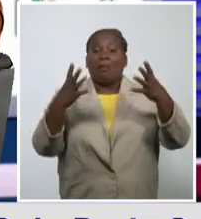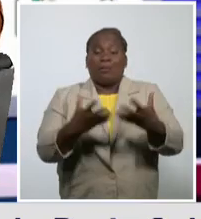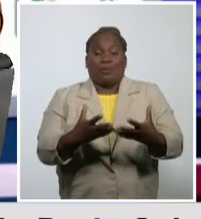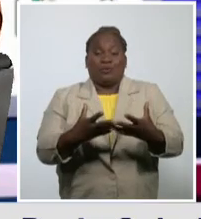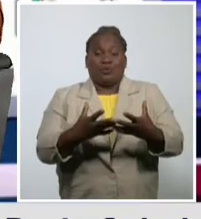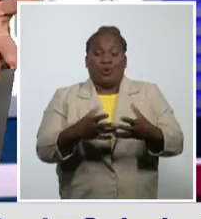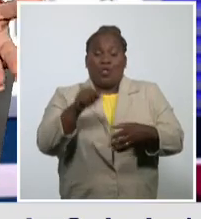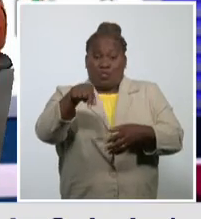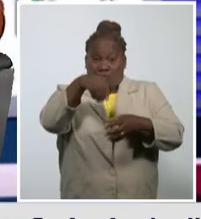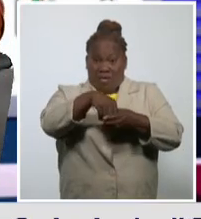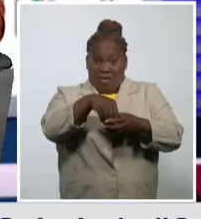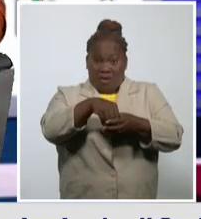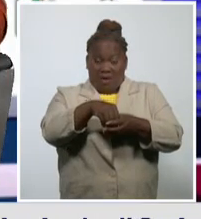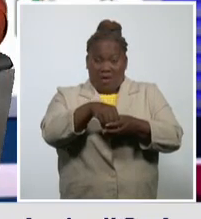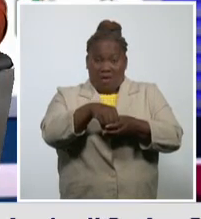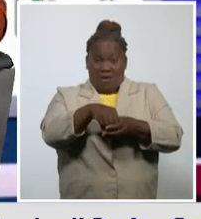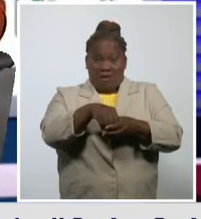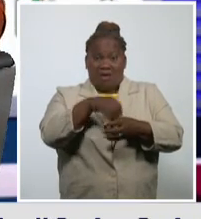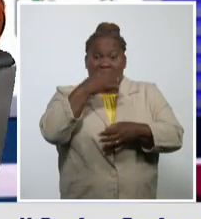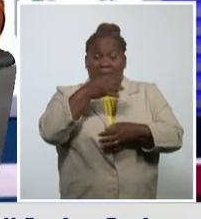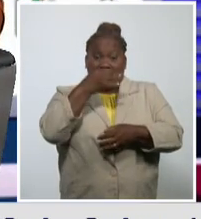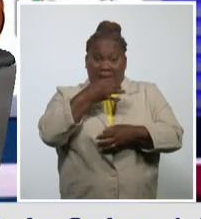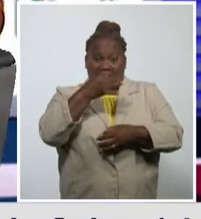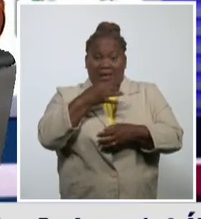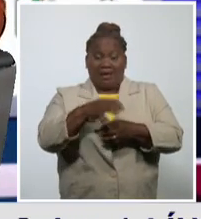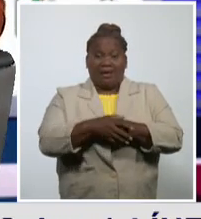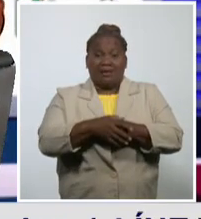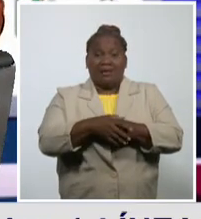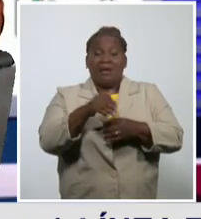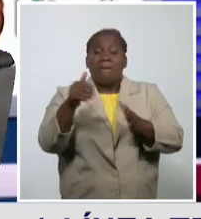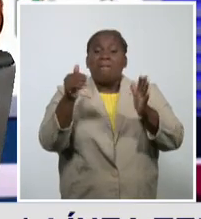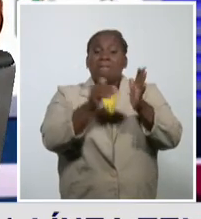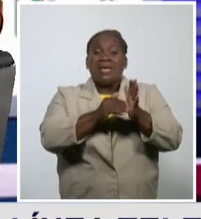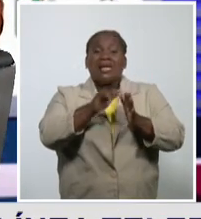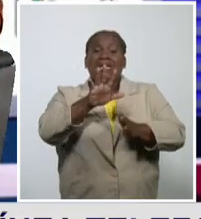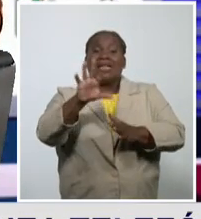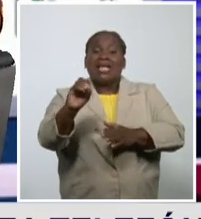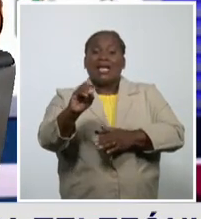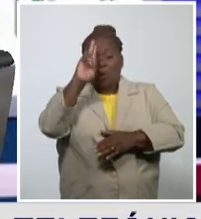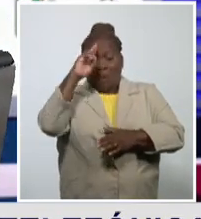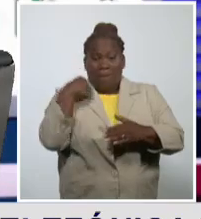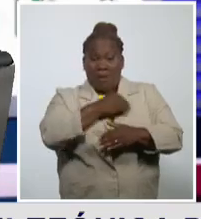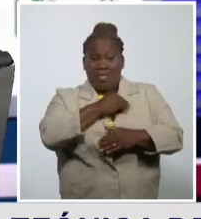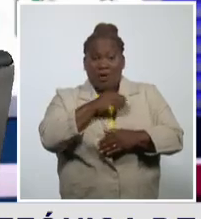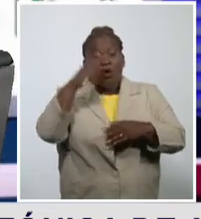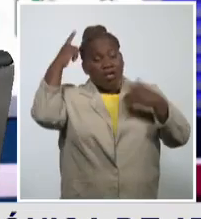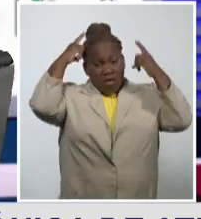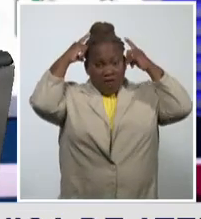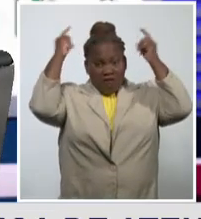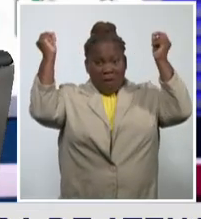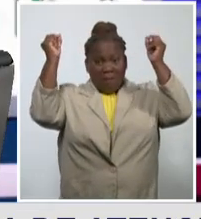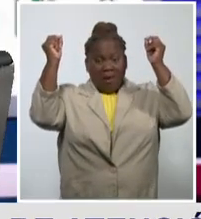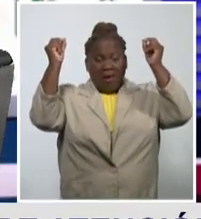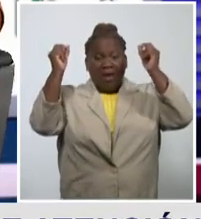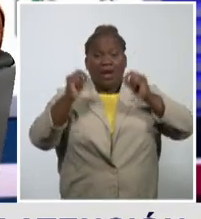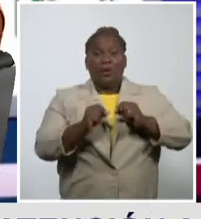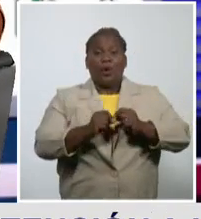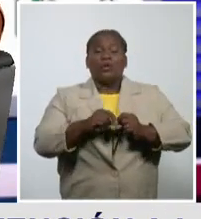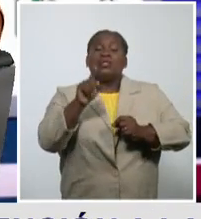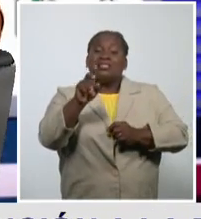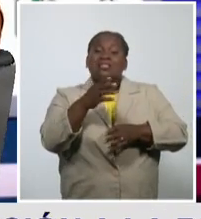ellas, se afirma aquí que conforman los casi 1.500 médicos y licenciados en enfermería, conforman las 22